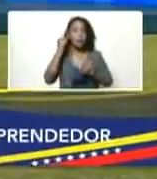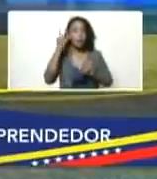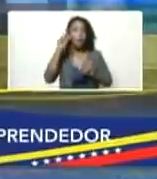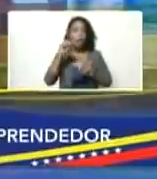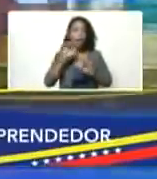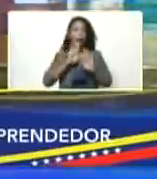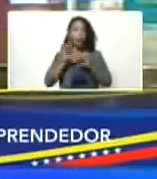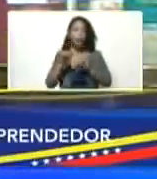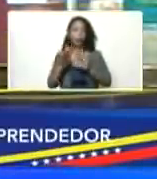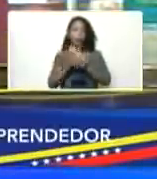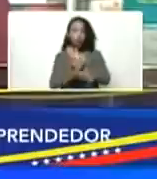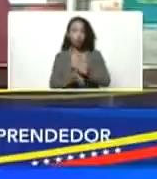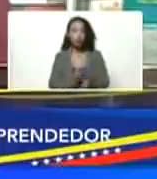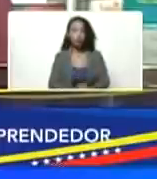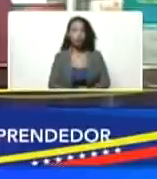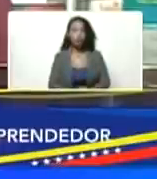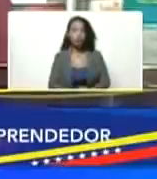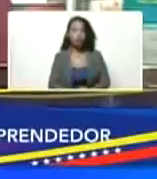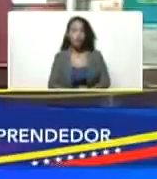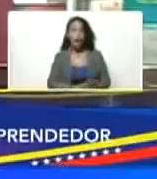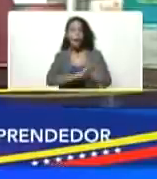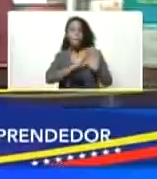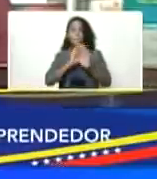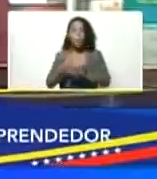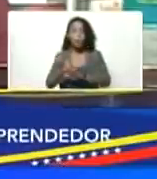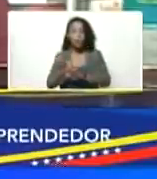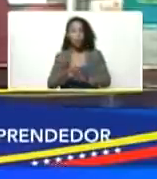apoyarla. A apoyarlas.